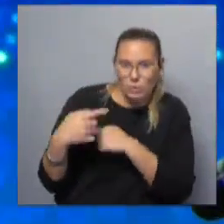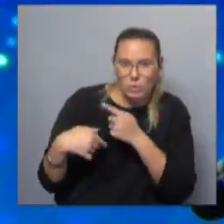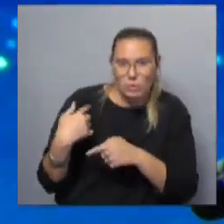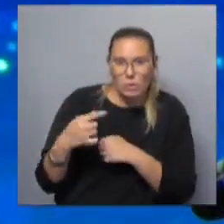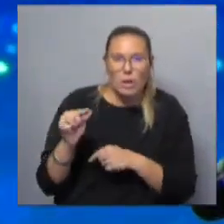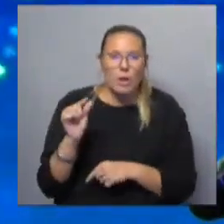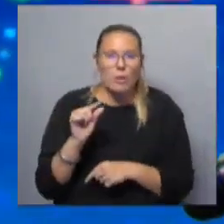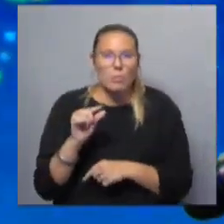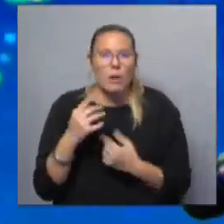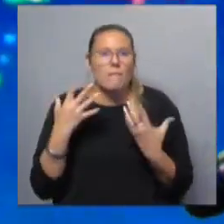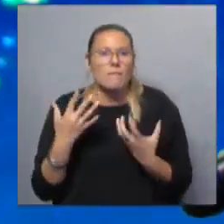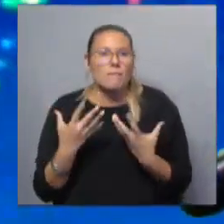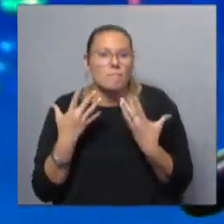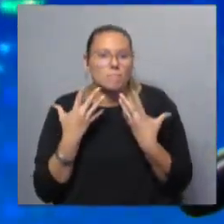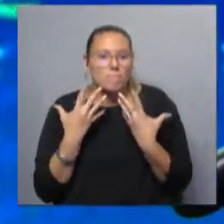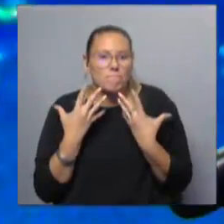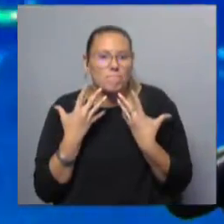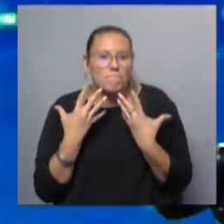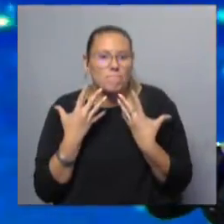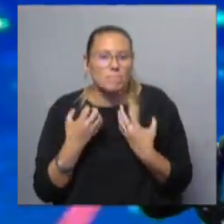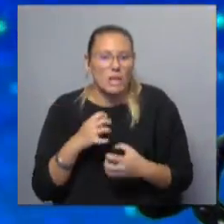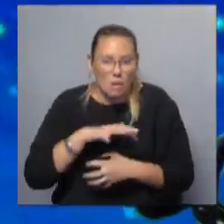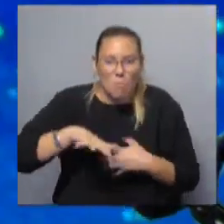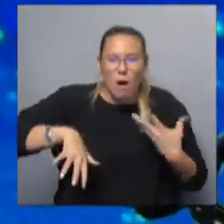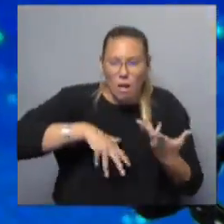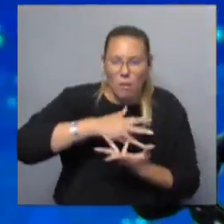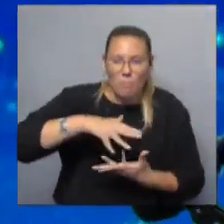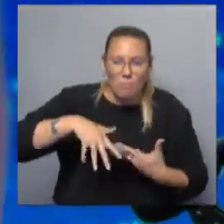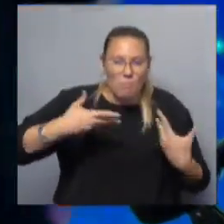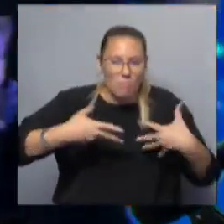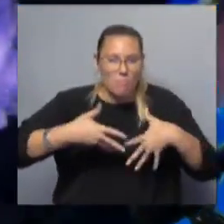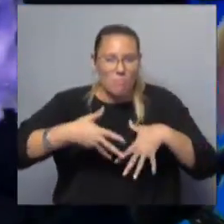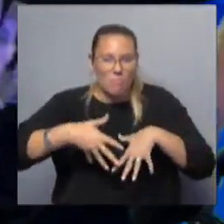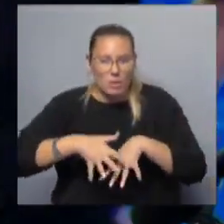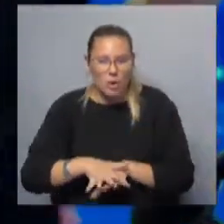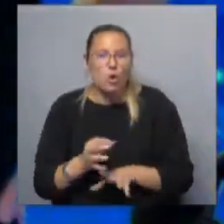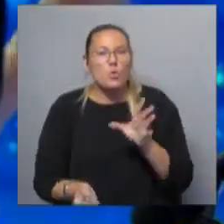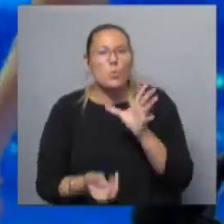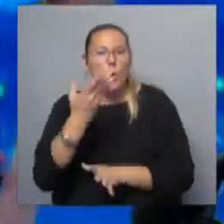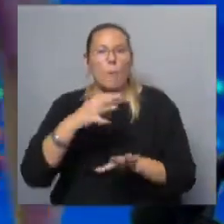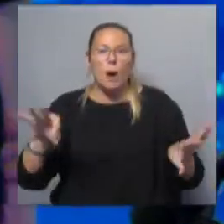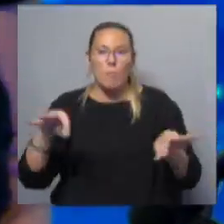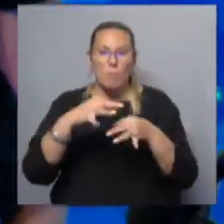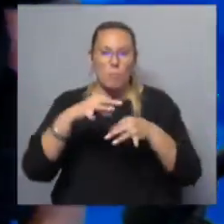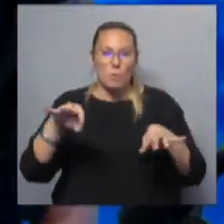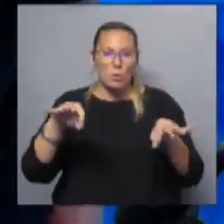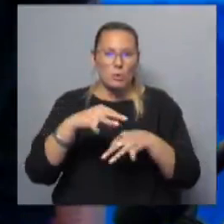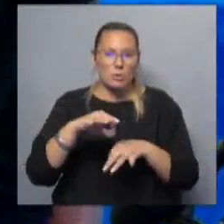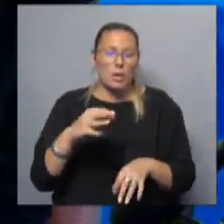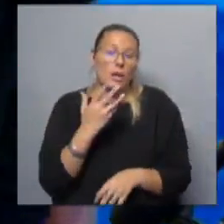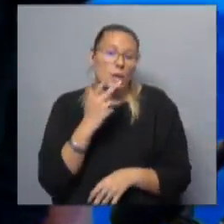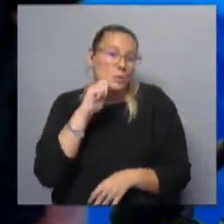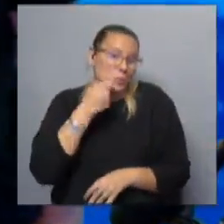que un poco intentamos como también mezclarlas con nueva música que nos